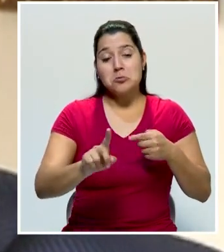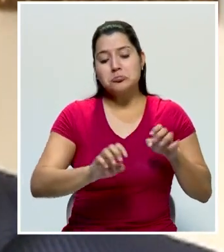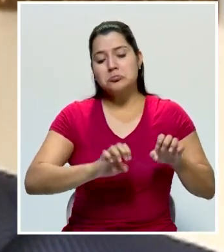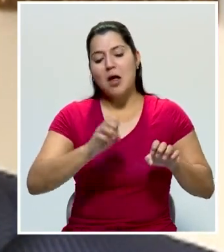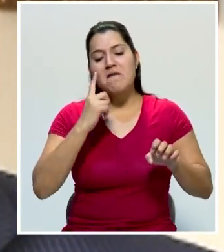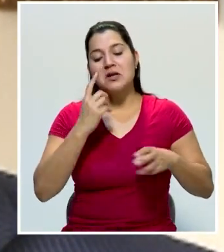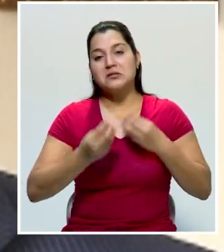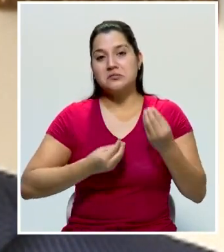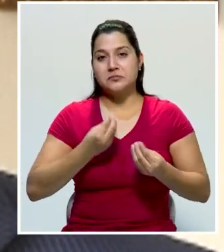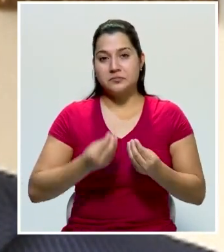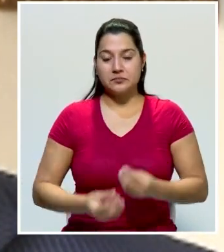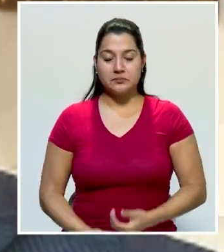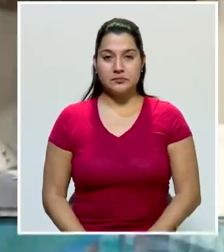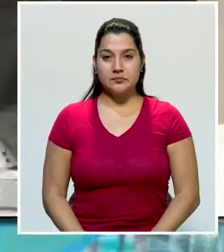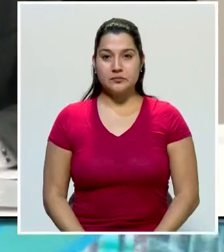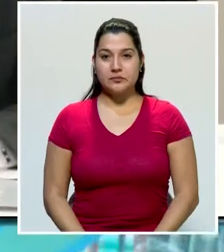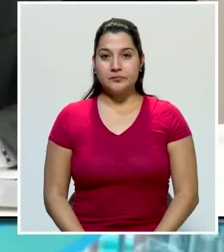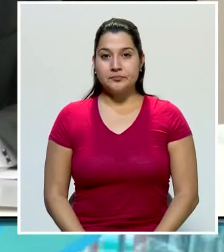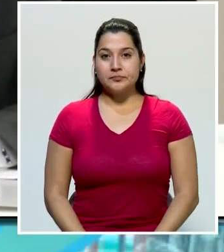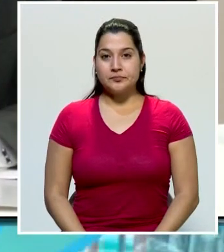días.